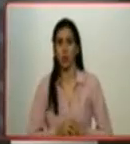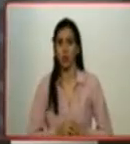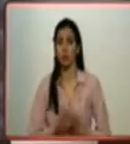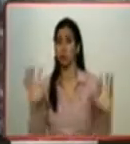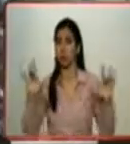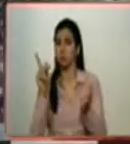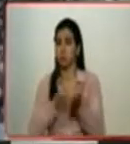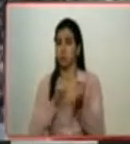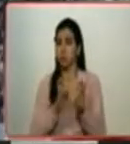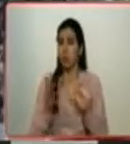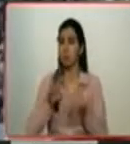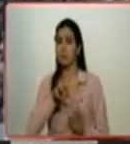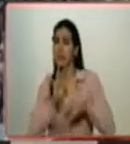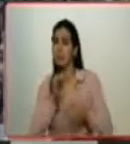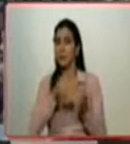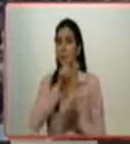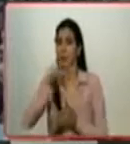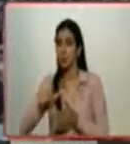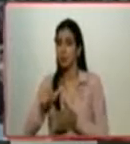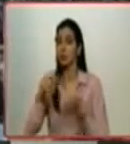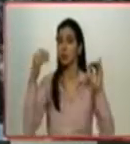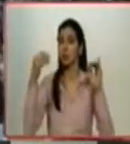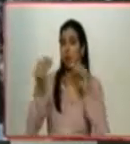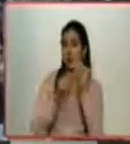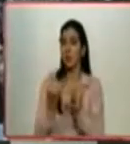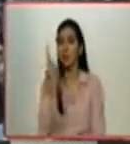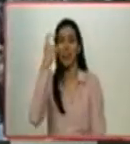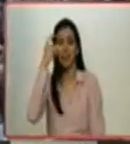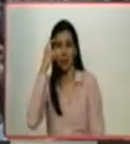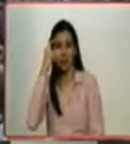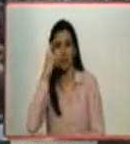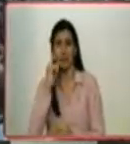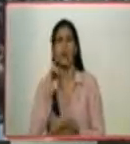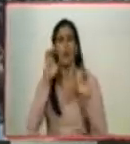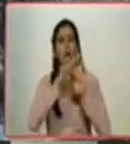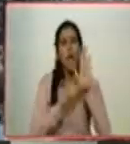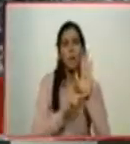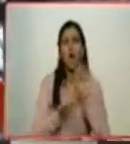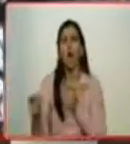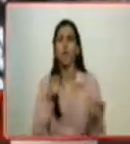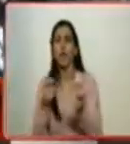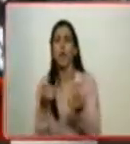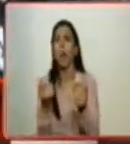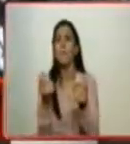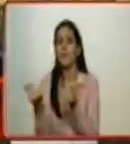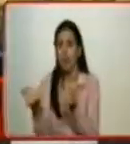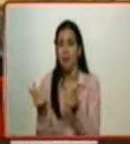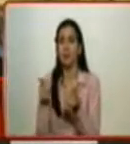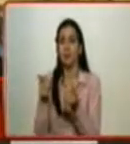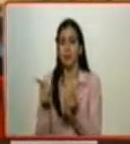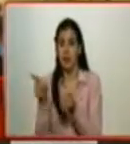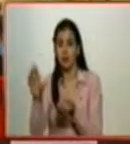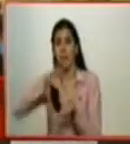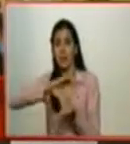concentración participaron al menos 13.000 personas y se celebró el primer día de ejecutarse las medidas para el control de capitales. La República